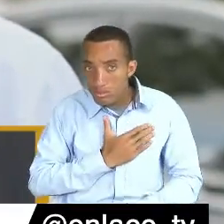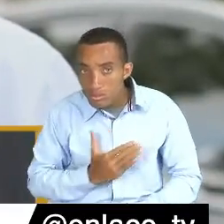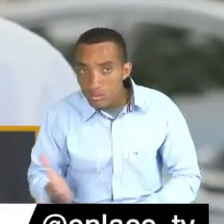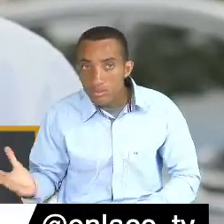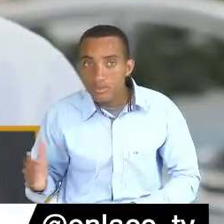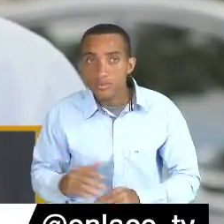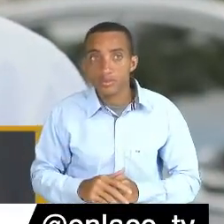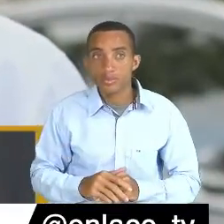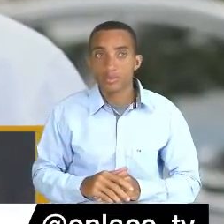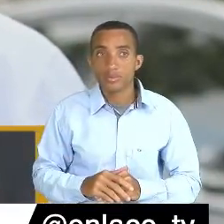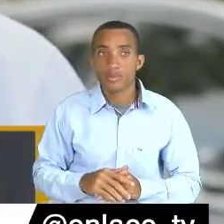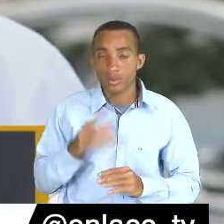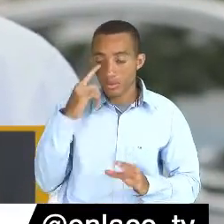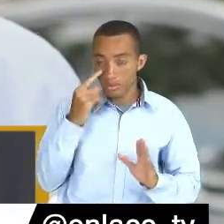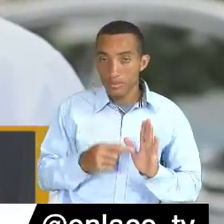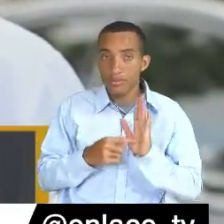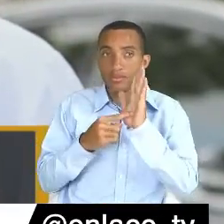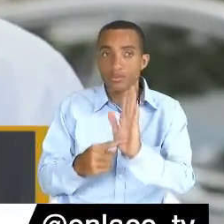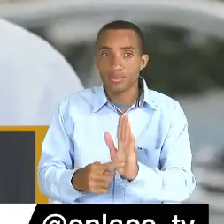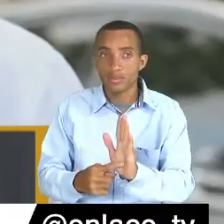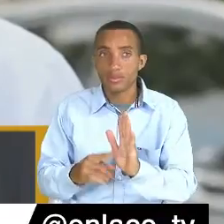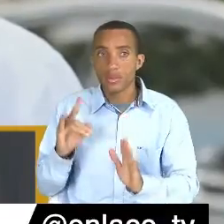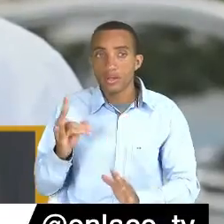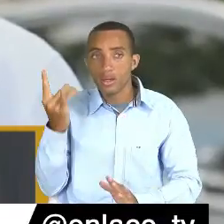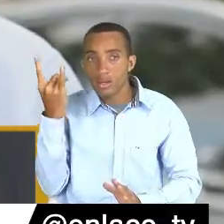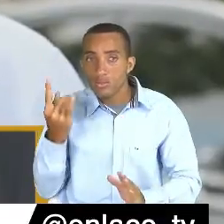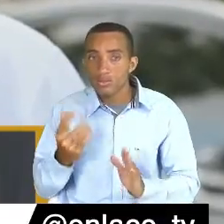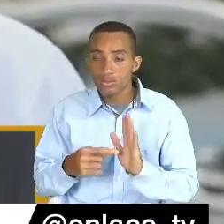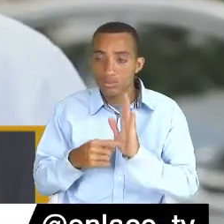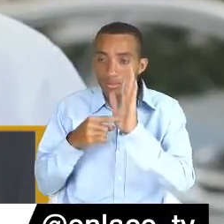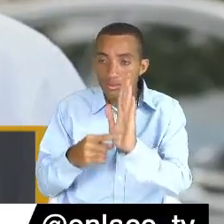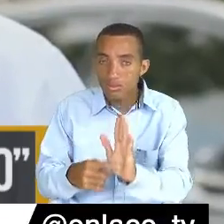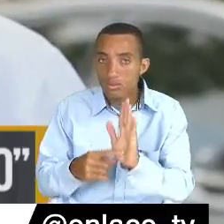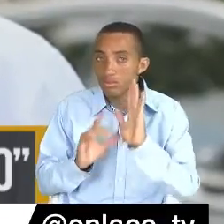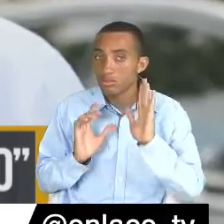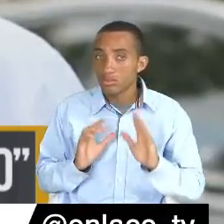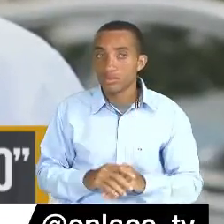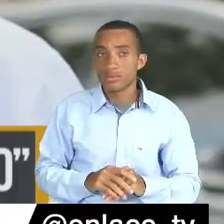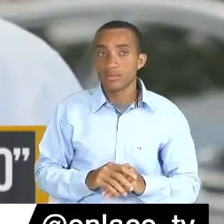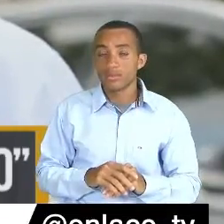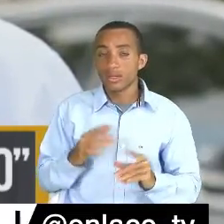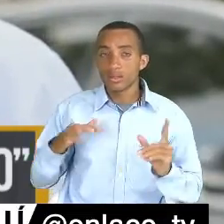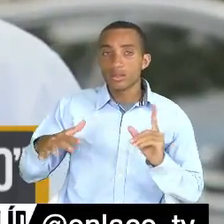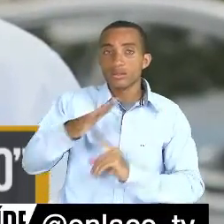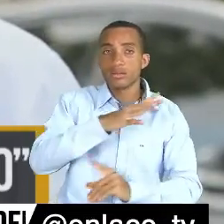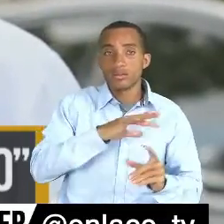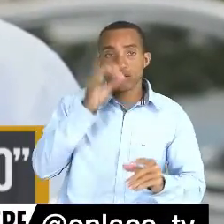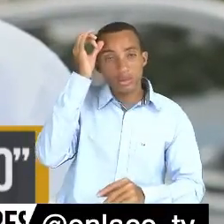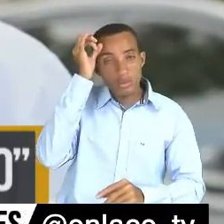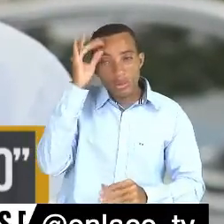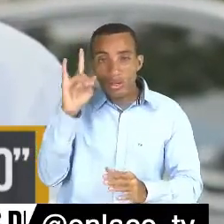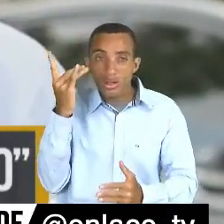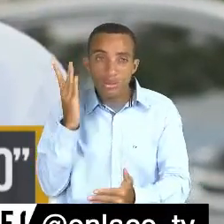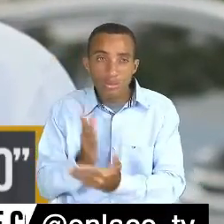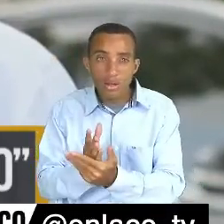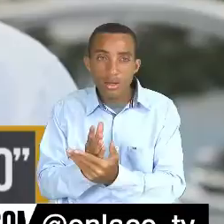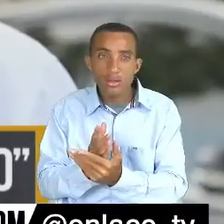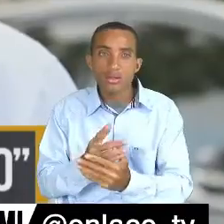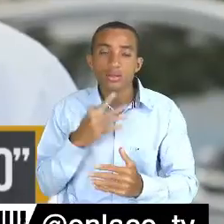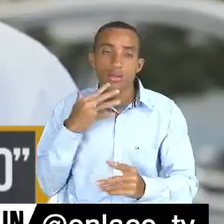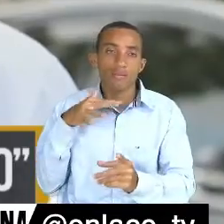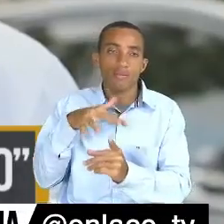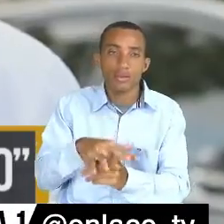a demostrar en cierto momento las circunstancias que pudieron haber sido afectadas con el